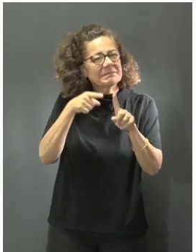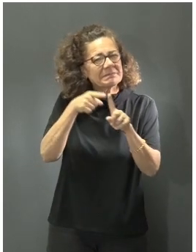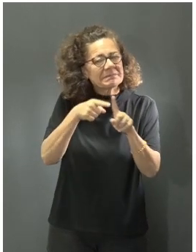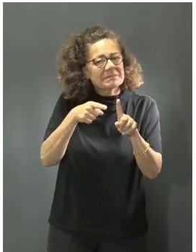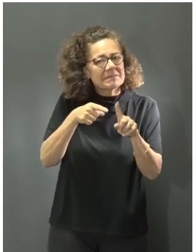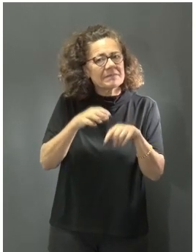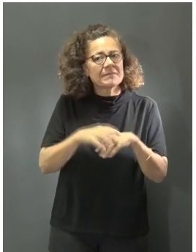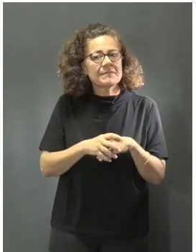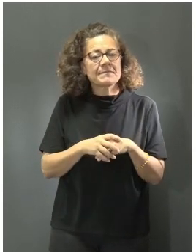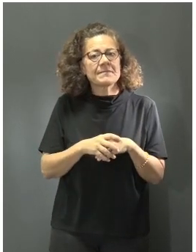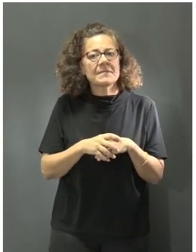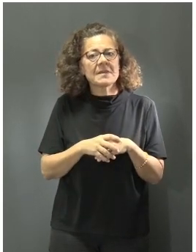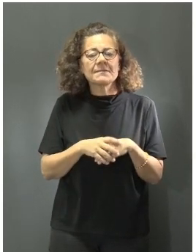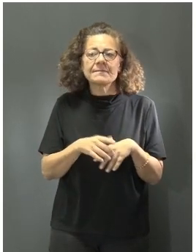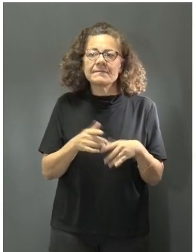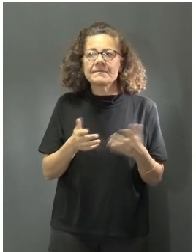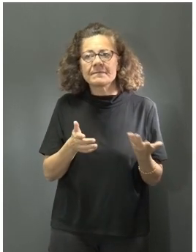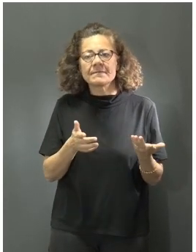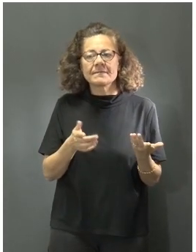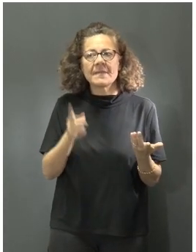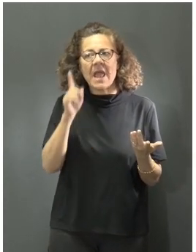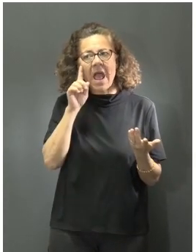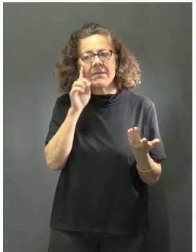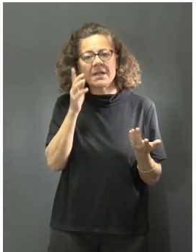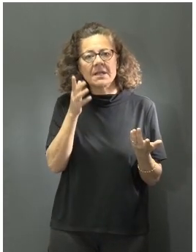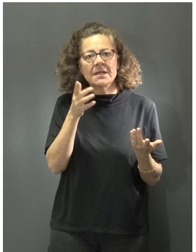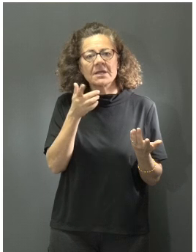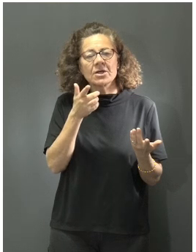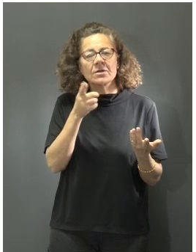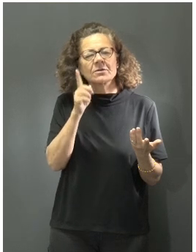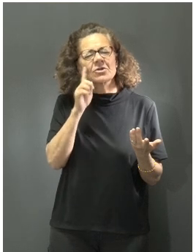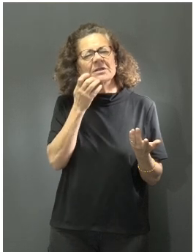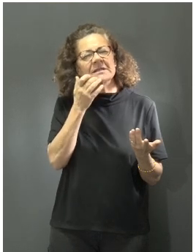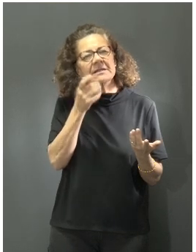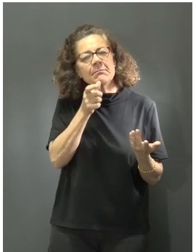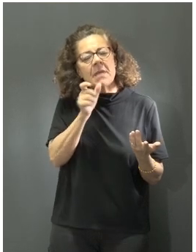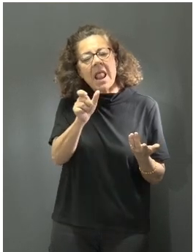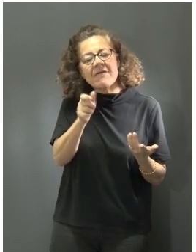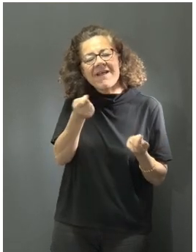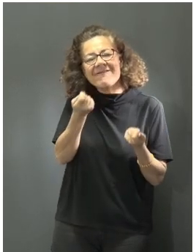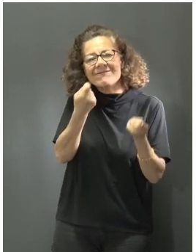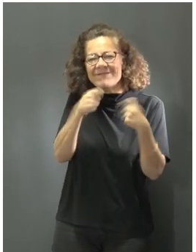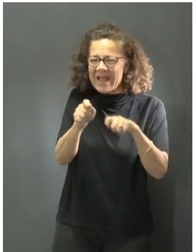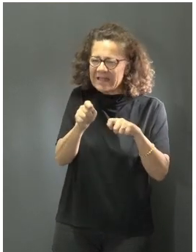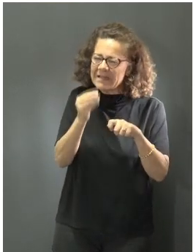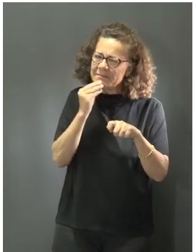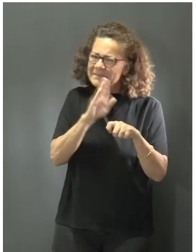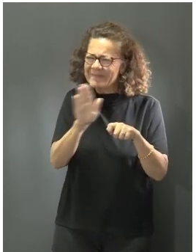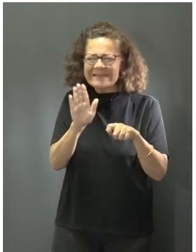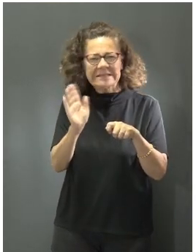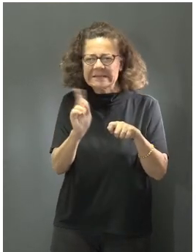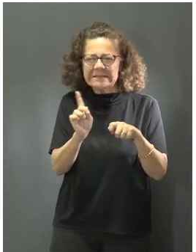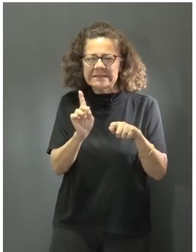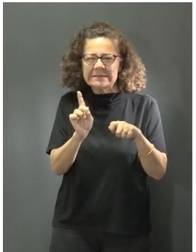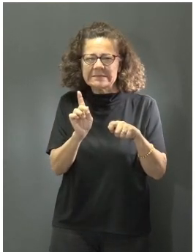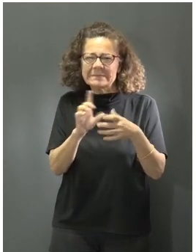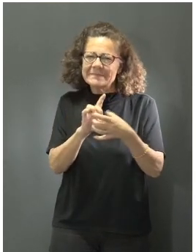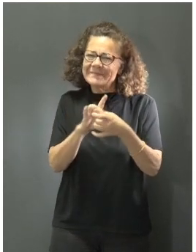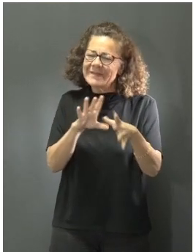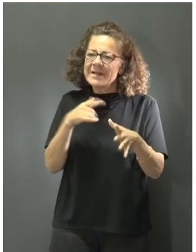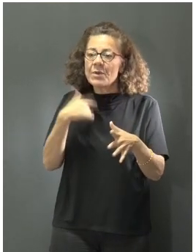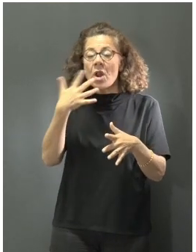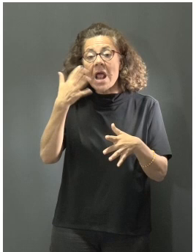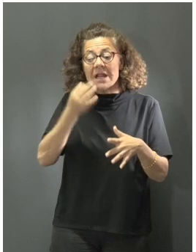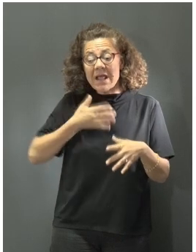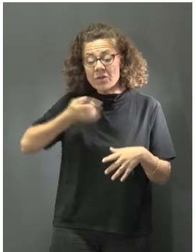la... Es que no sé si la venta es la palabra más adecuada, ¿no? Pero sí estamos, o al menos la realidad